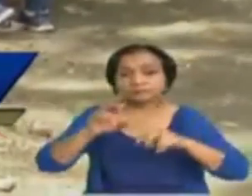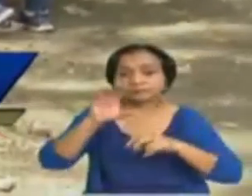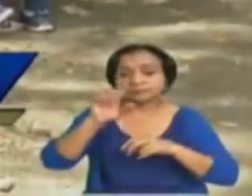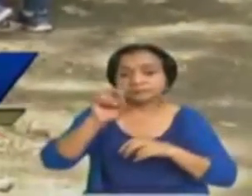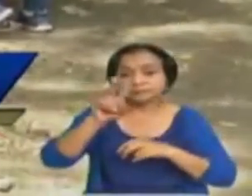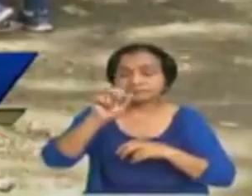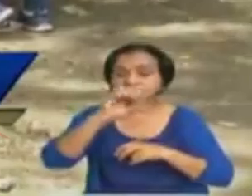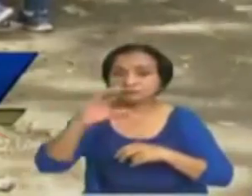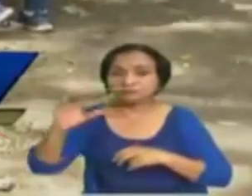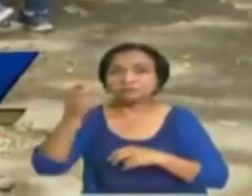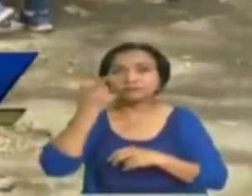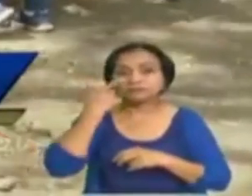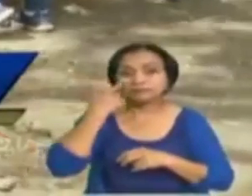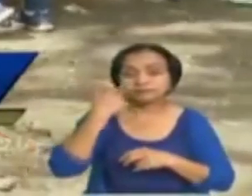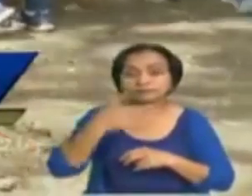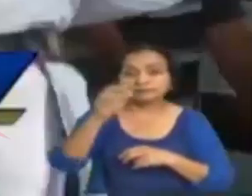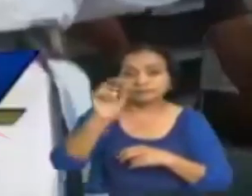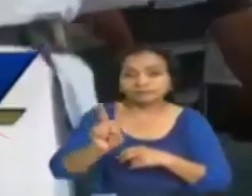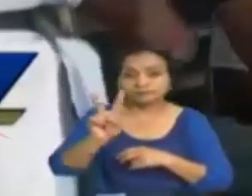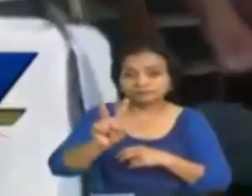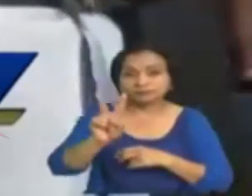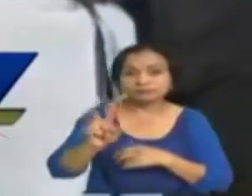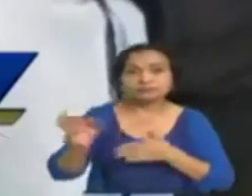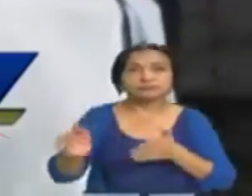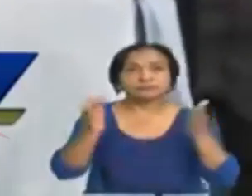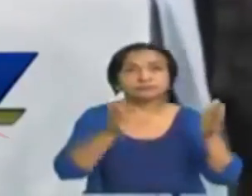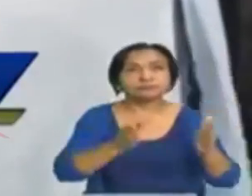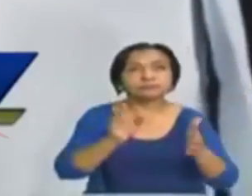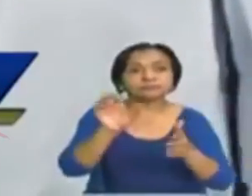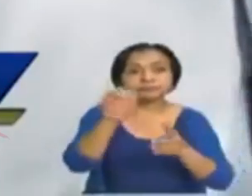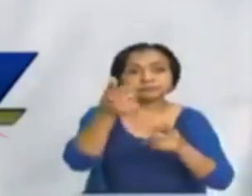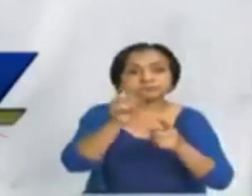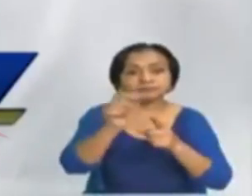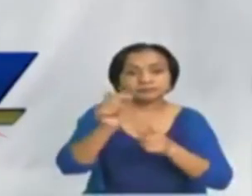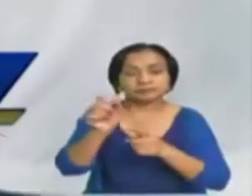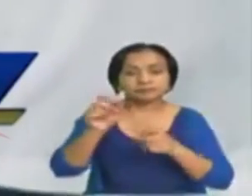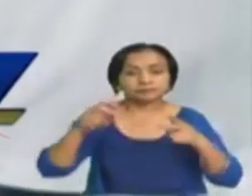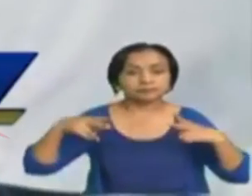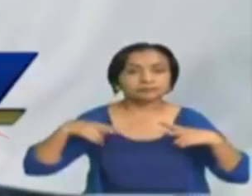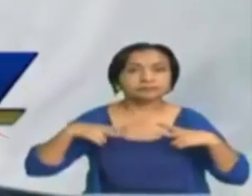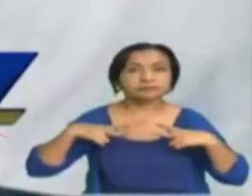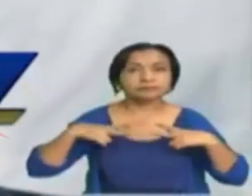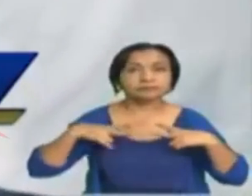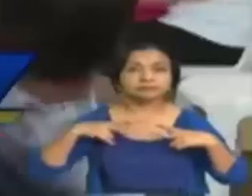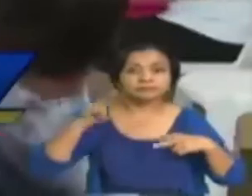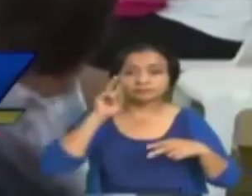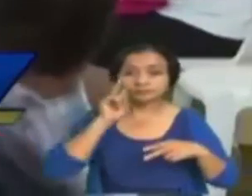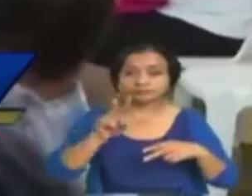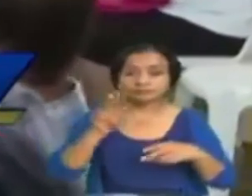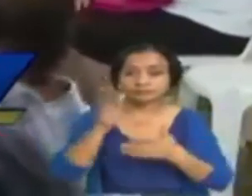viernes 30, Managua y Bilwi. Y el 29 y el 30 de abril, simultáneamente,